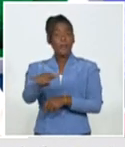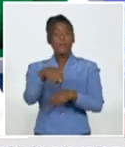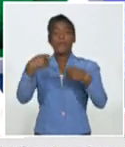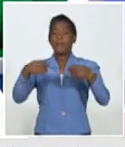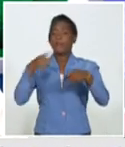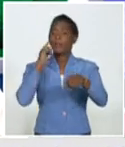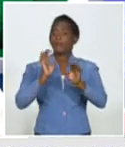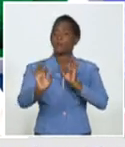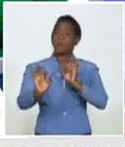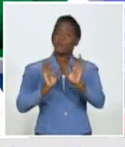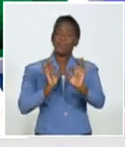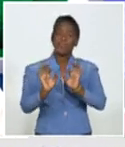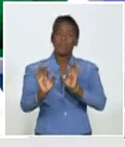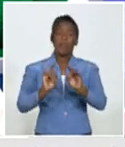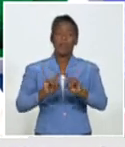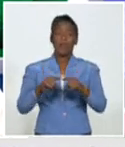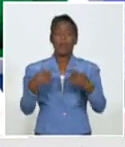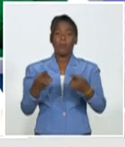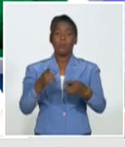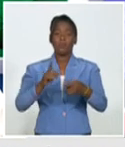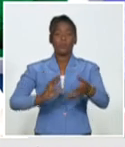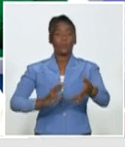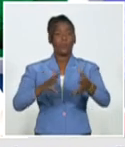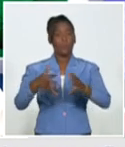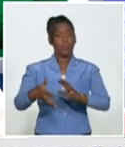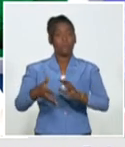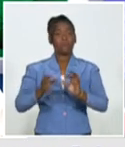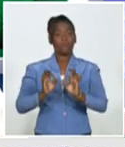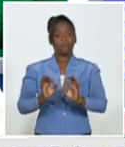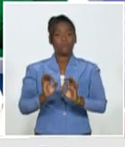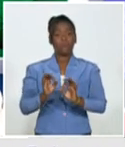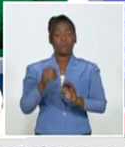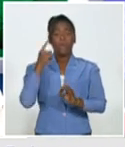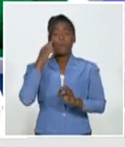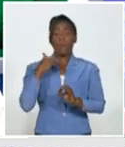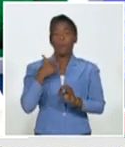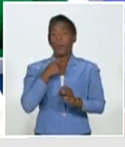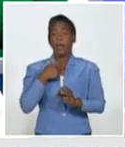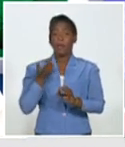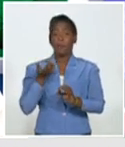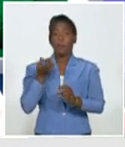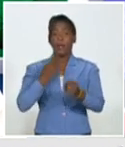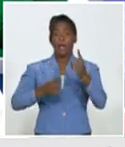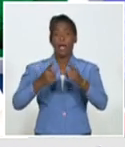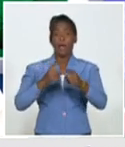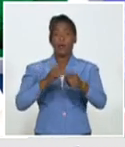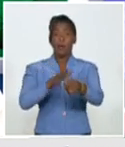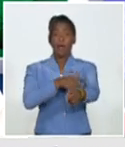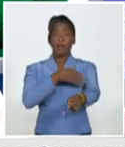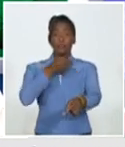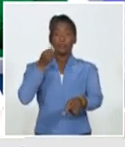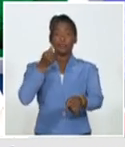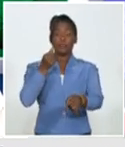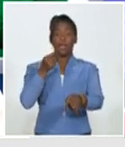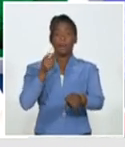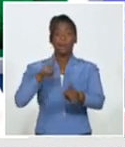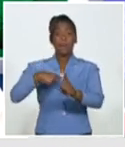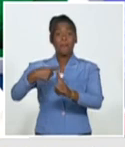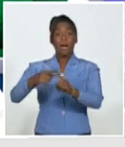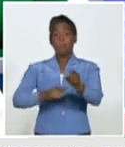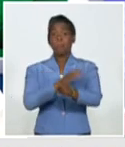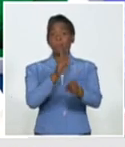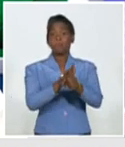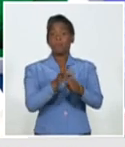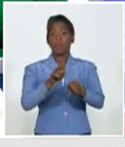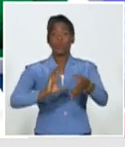mucho en la evolución de un paciente que adquiera COVID. Por lo tanto, estas